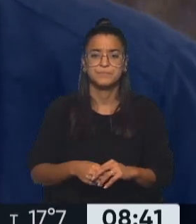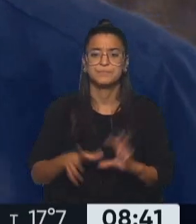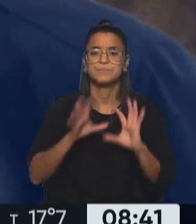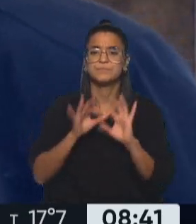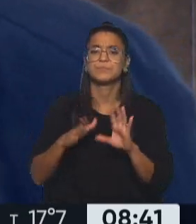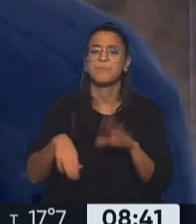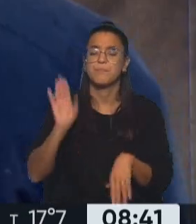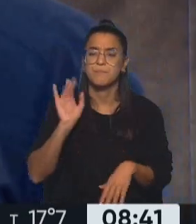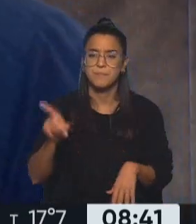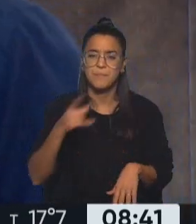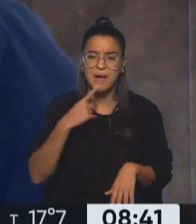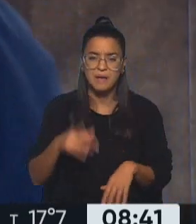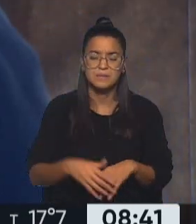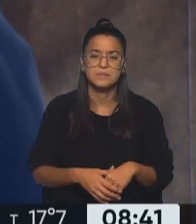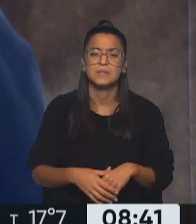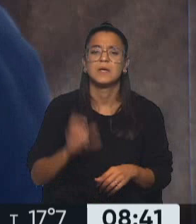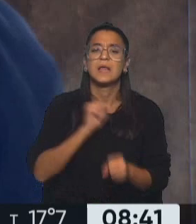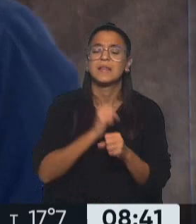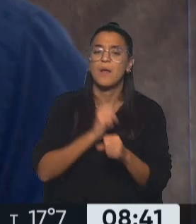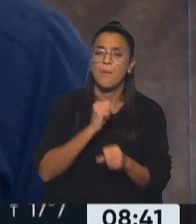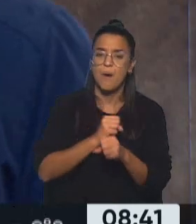sobre todo, las tareas de